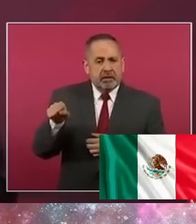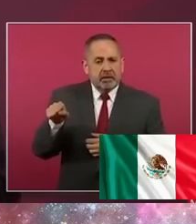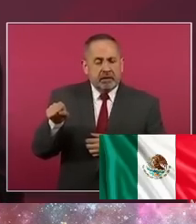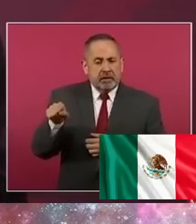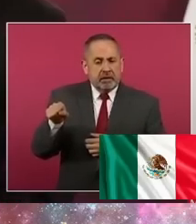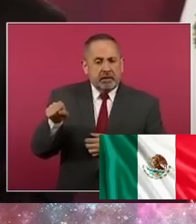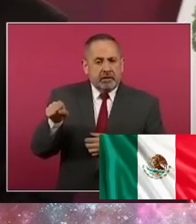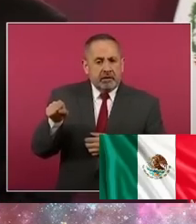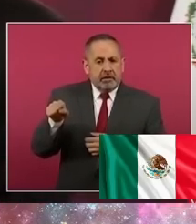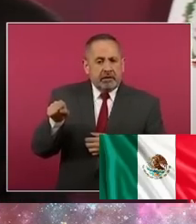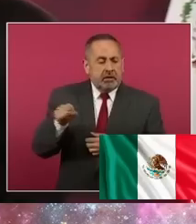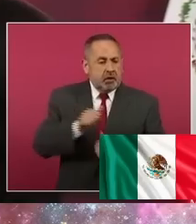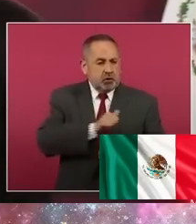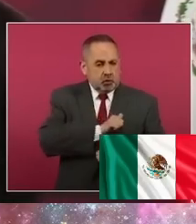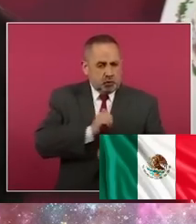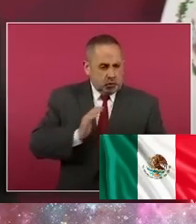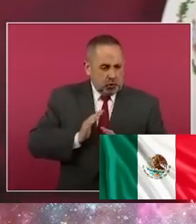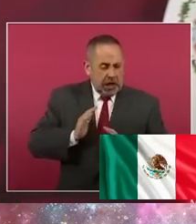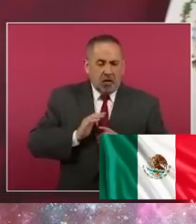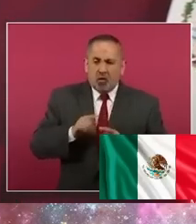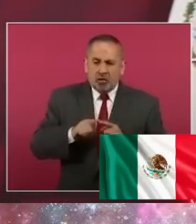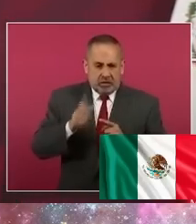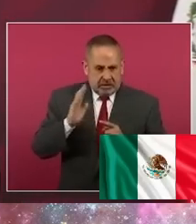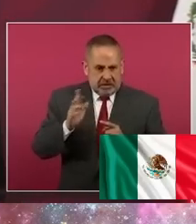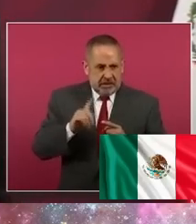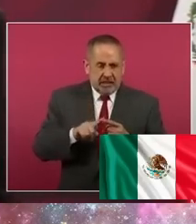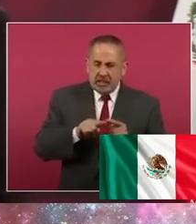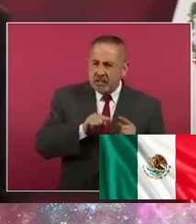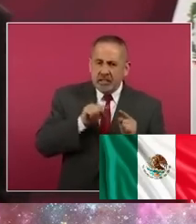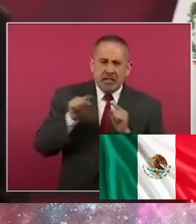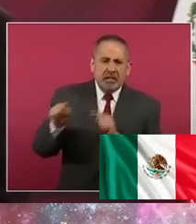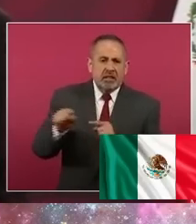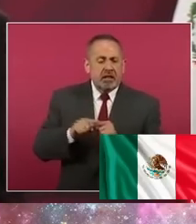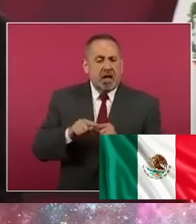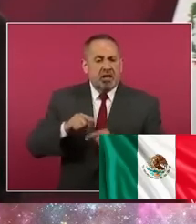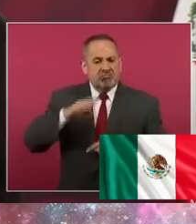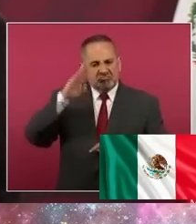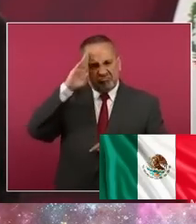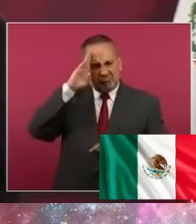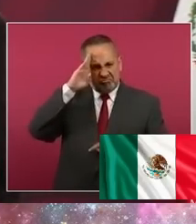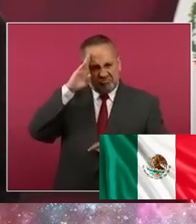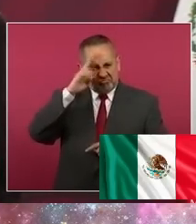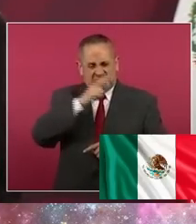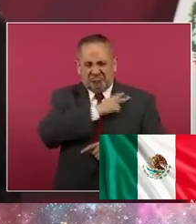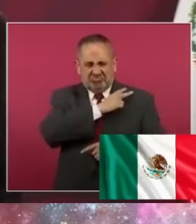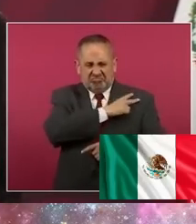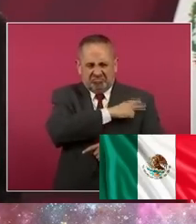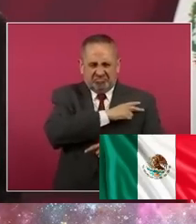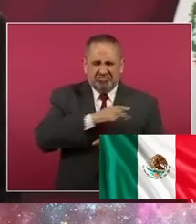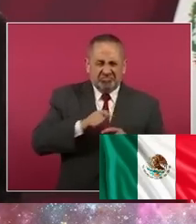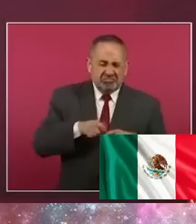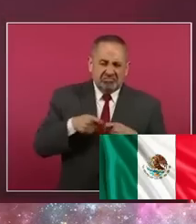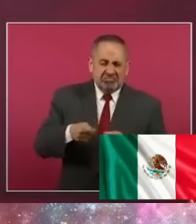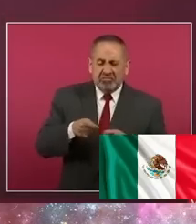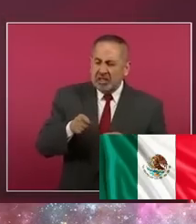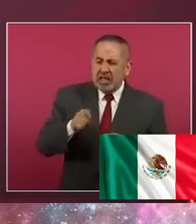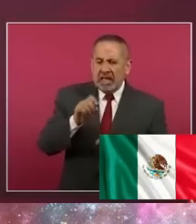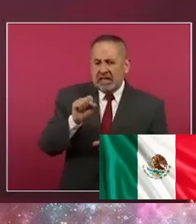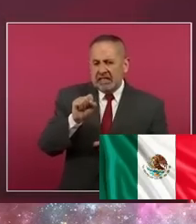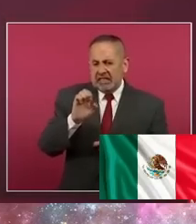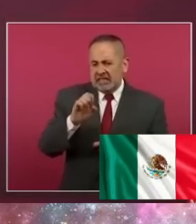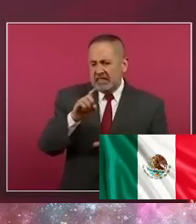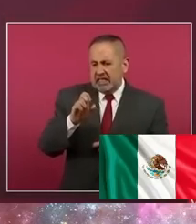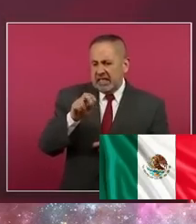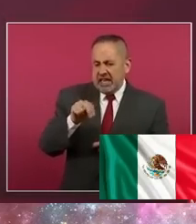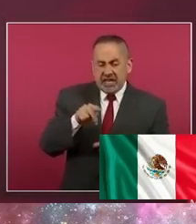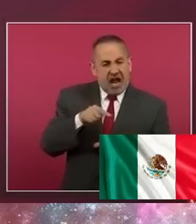de soldados de oficiales de la secretaría de la